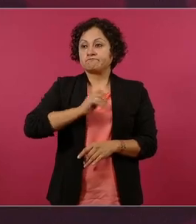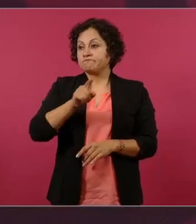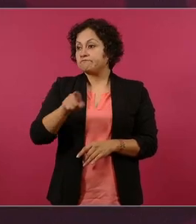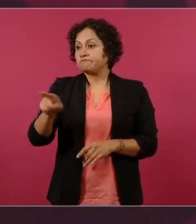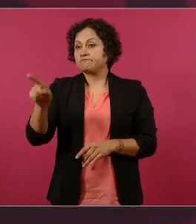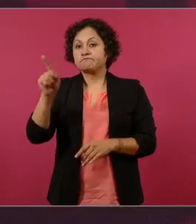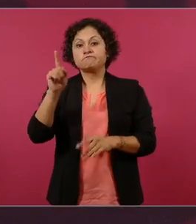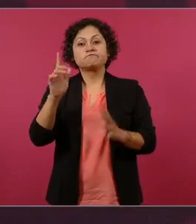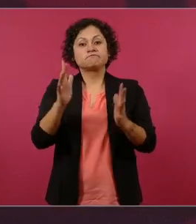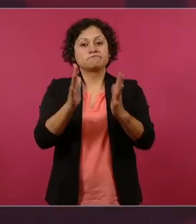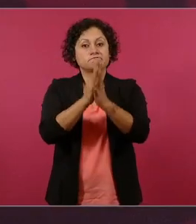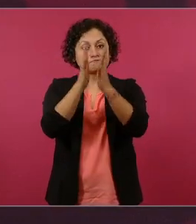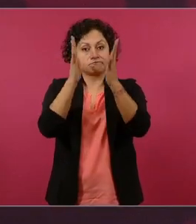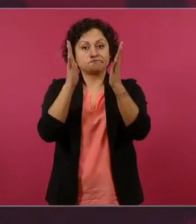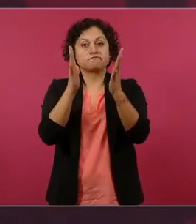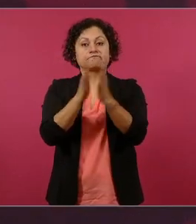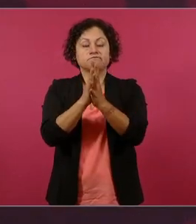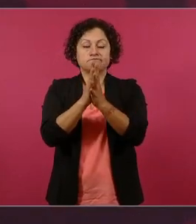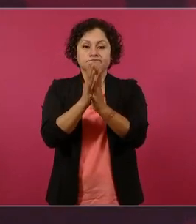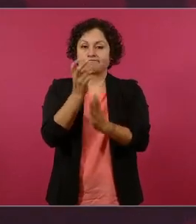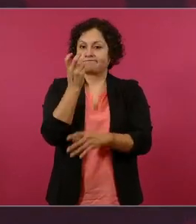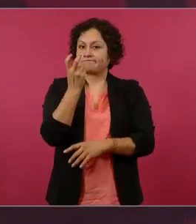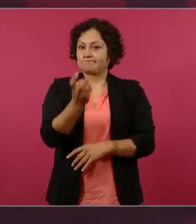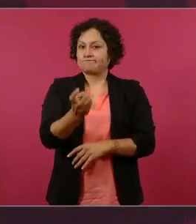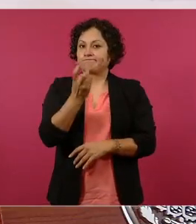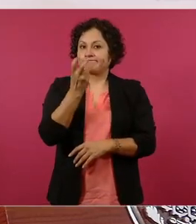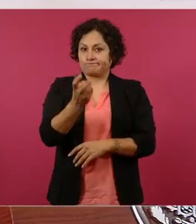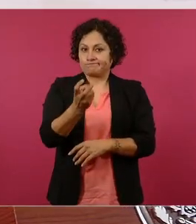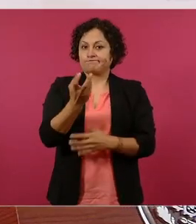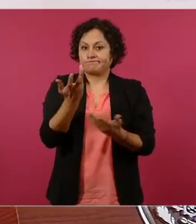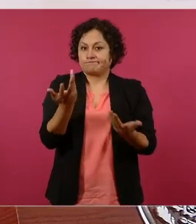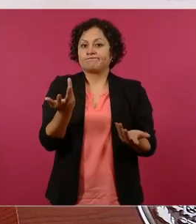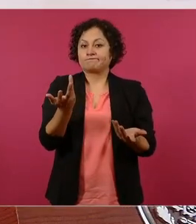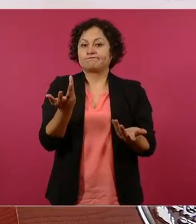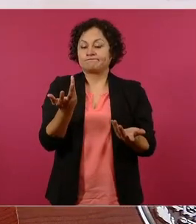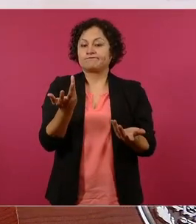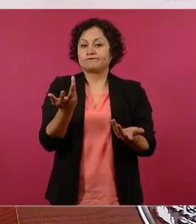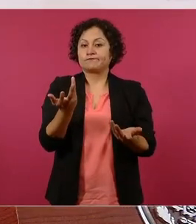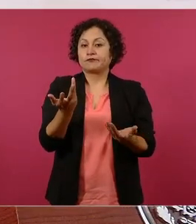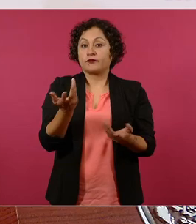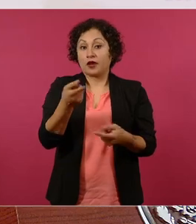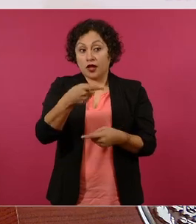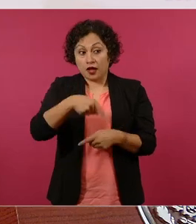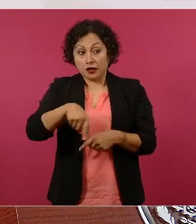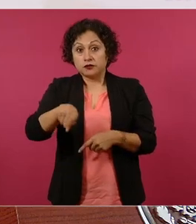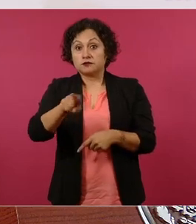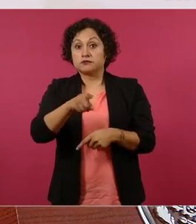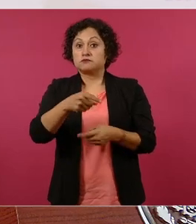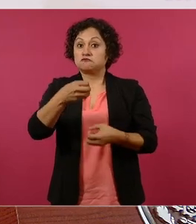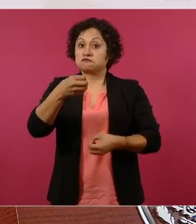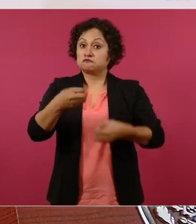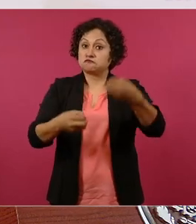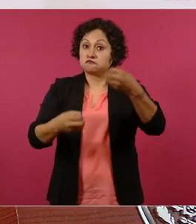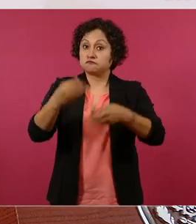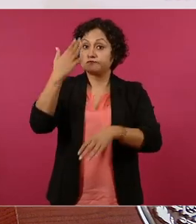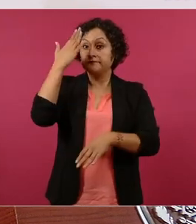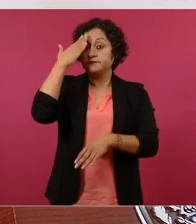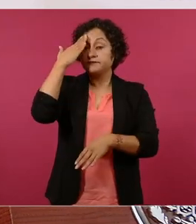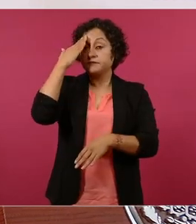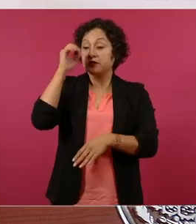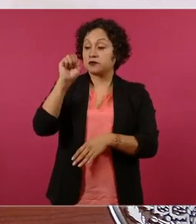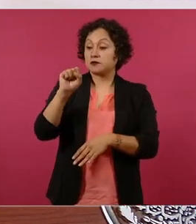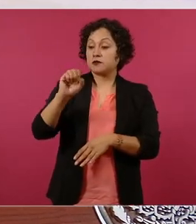los eh ministros de la corte los integrantes del